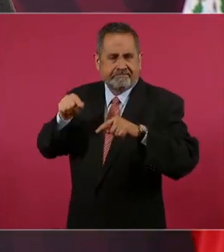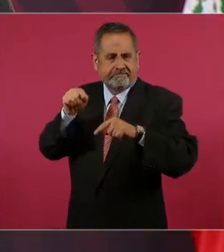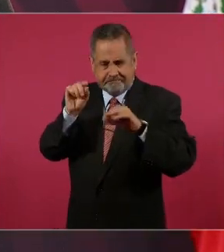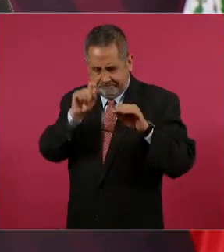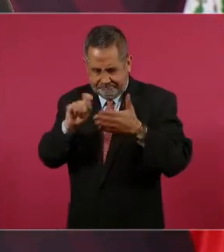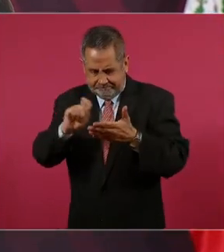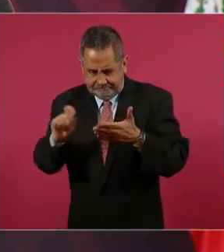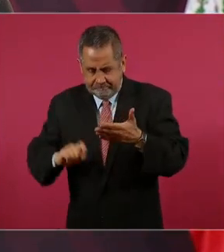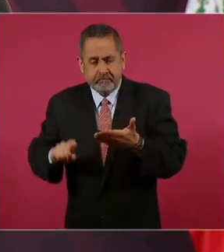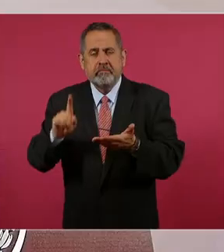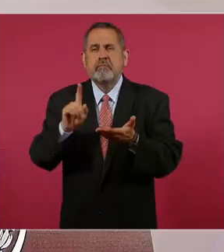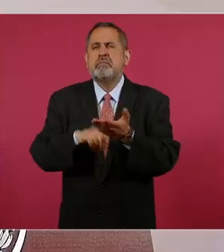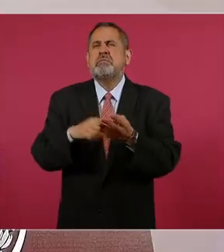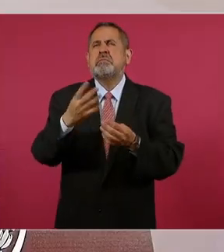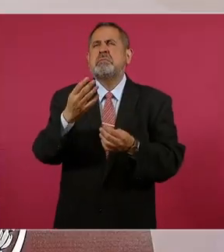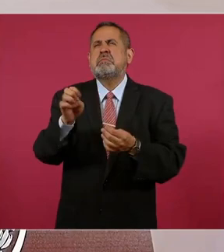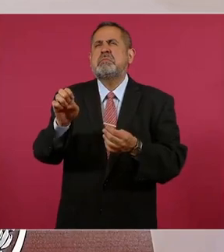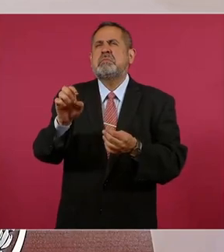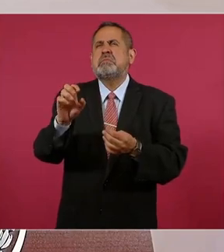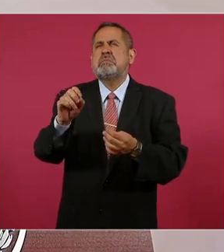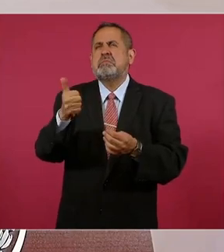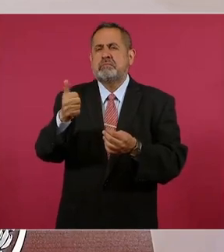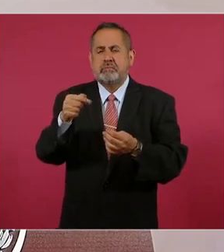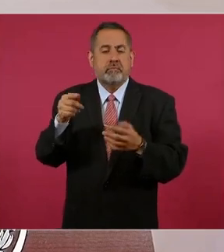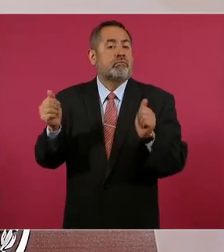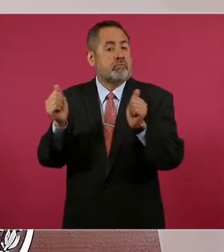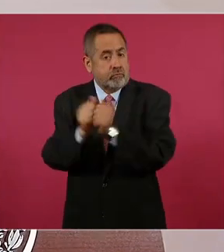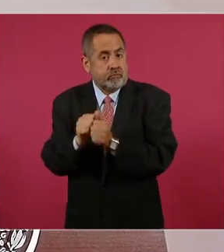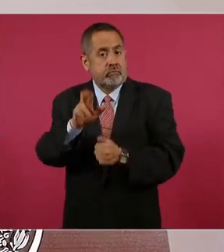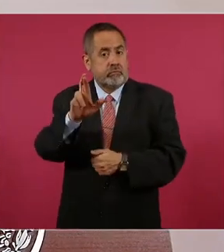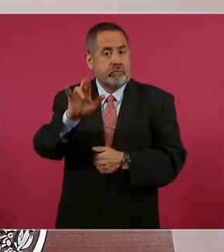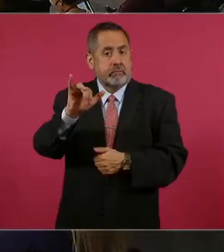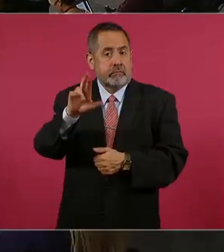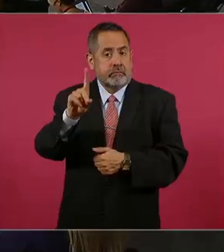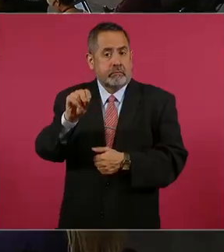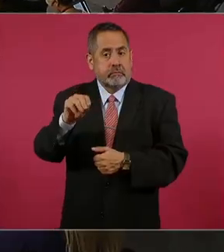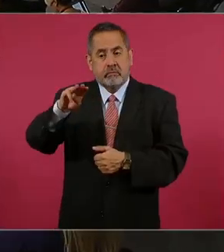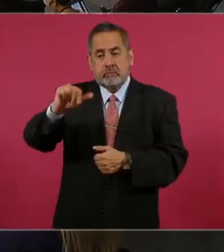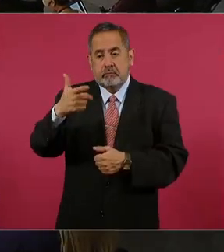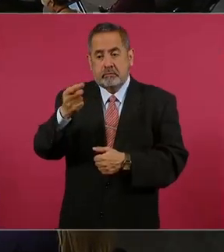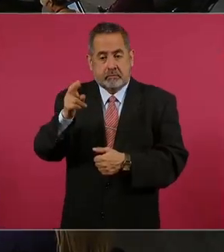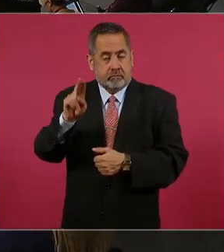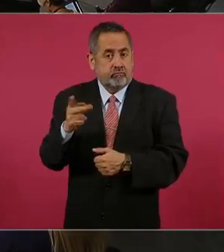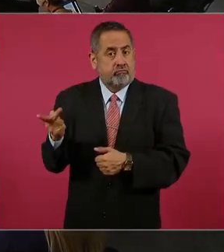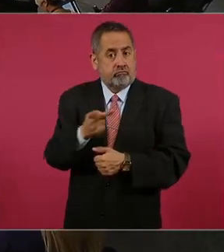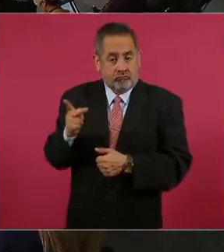1906 con Ricardo, que es un plan